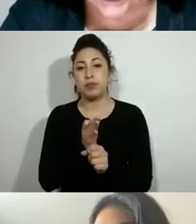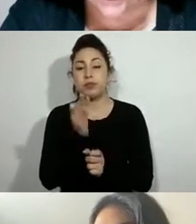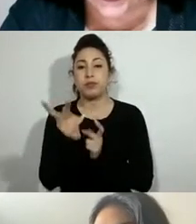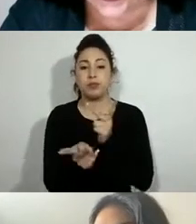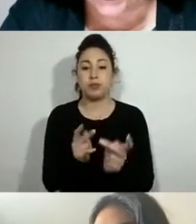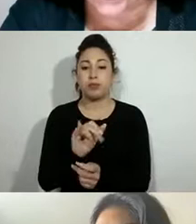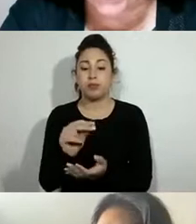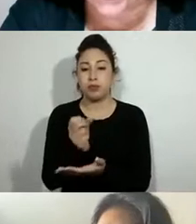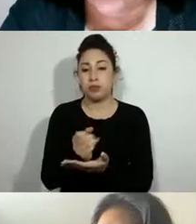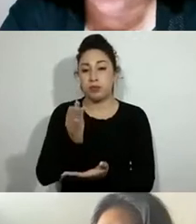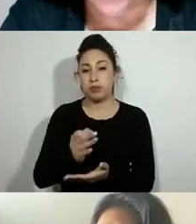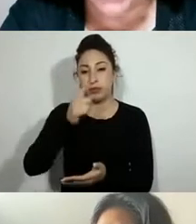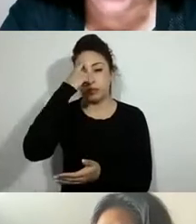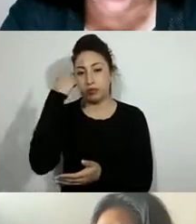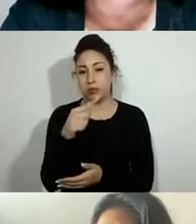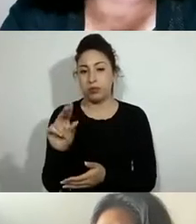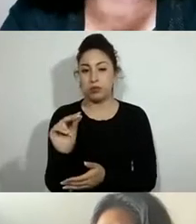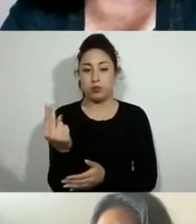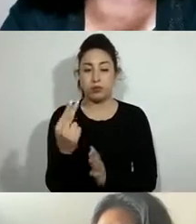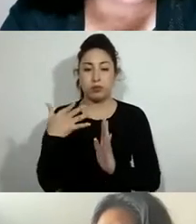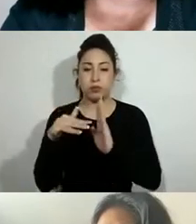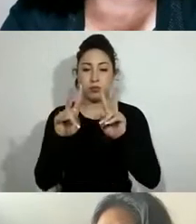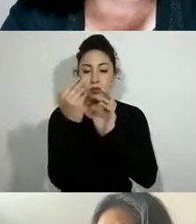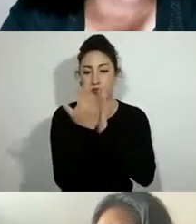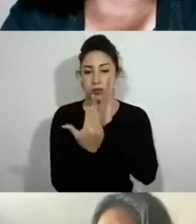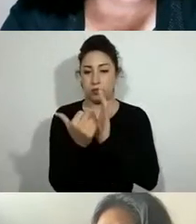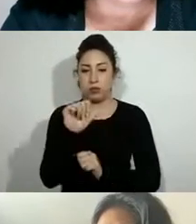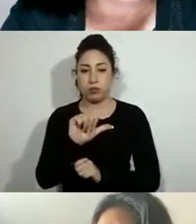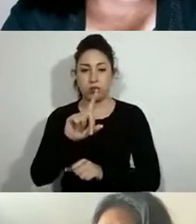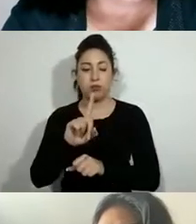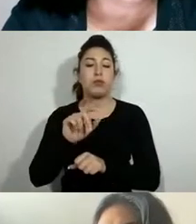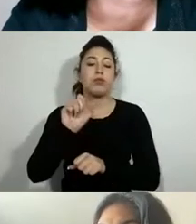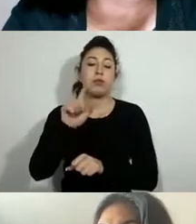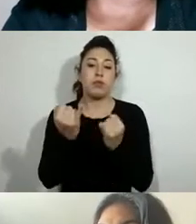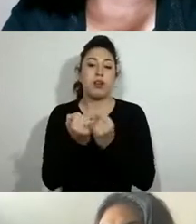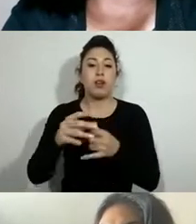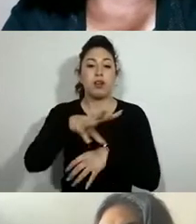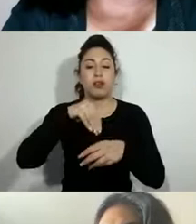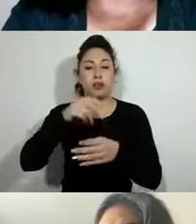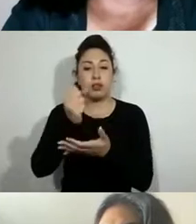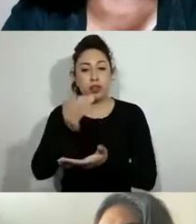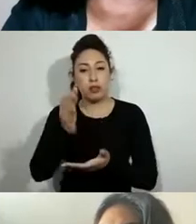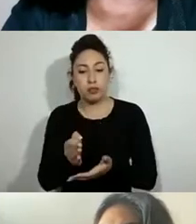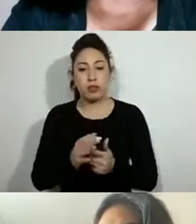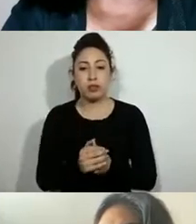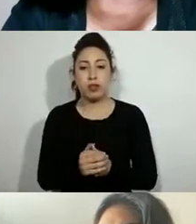la lectura del orden del día y aprobarla en sus términos en un solo acto. Por favor, diputada. Diputada presidenta.